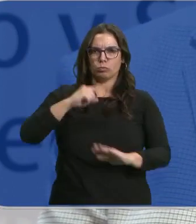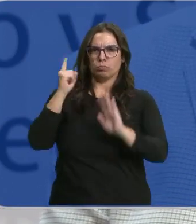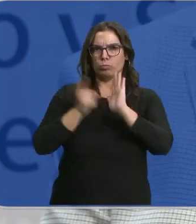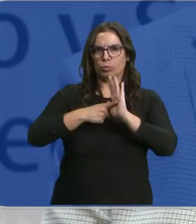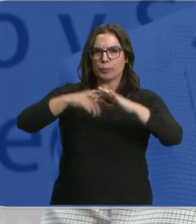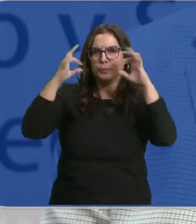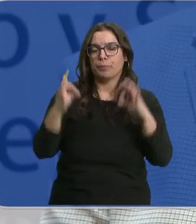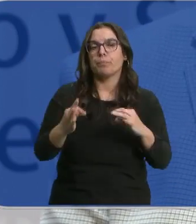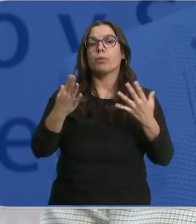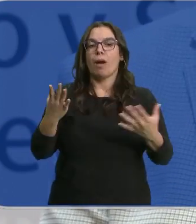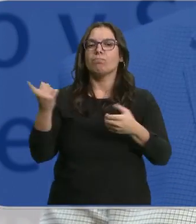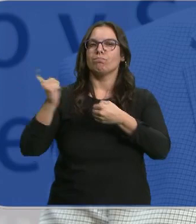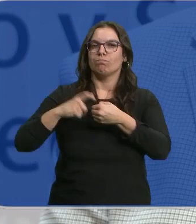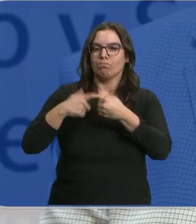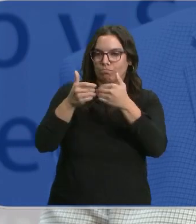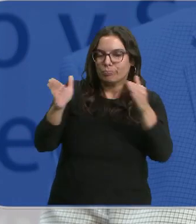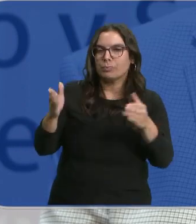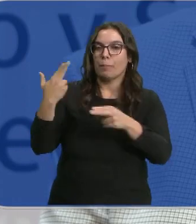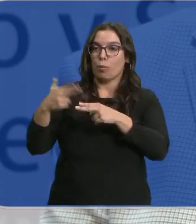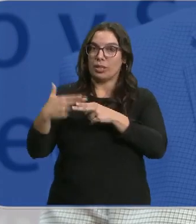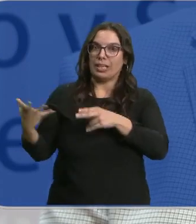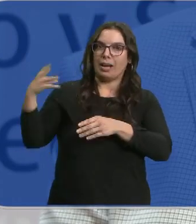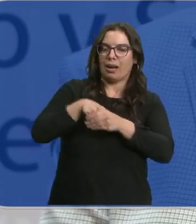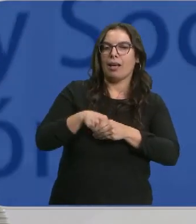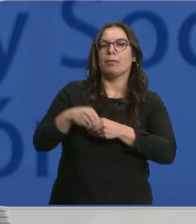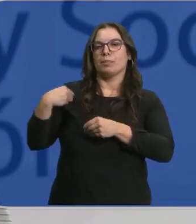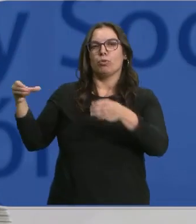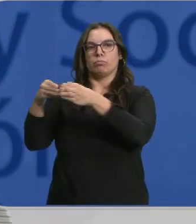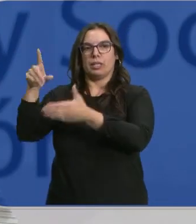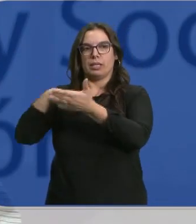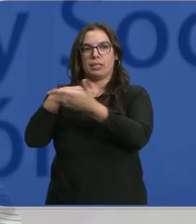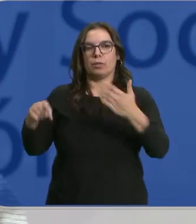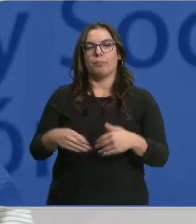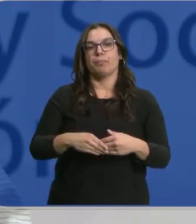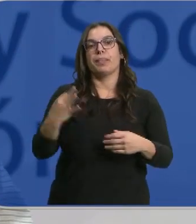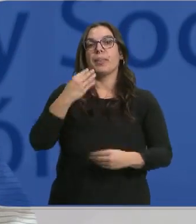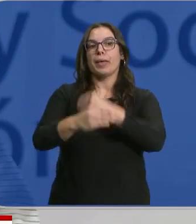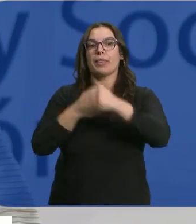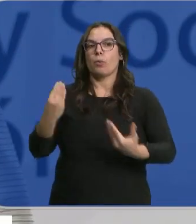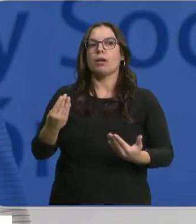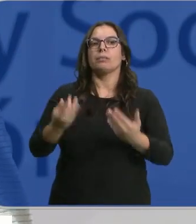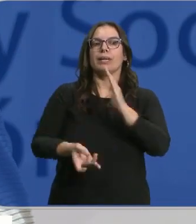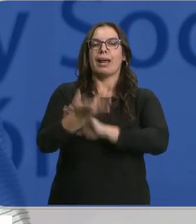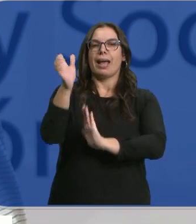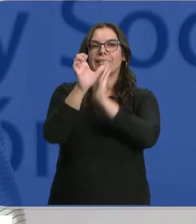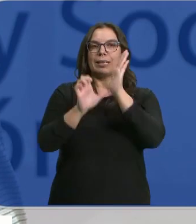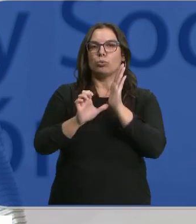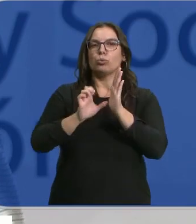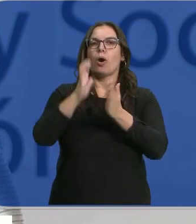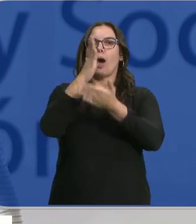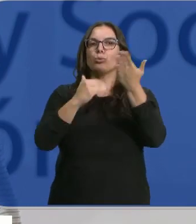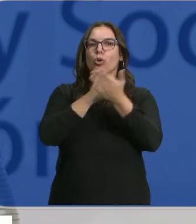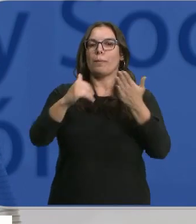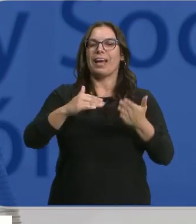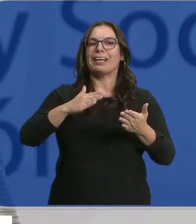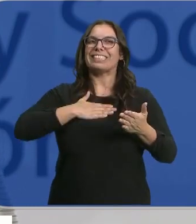plena es la participación política del pueblo gitano. Lo que hay que hacer es aprobar un estatuto de autonomía cultural del